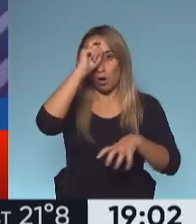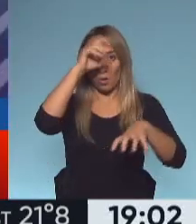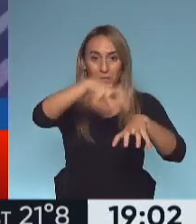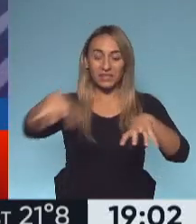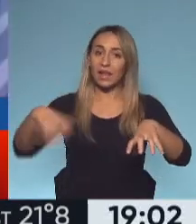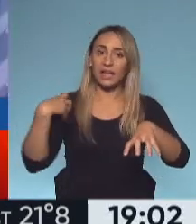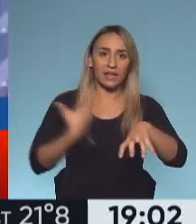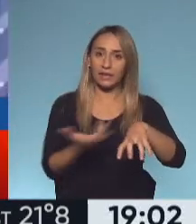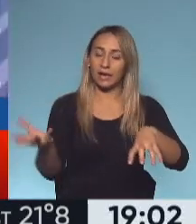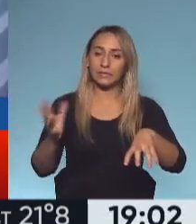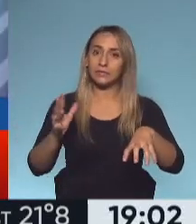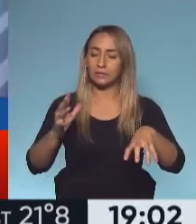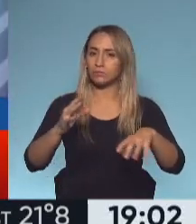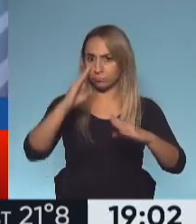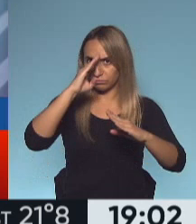general.